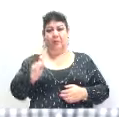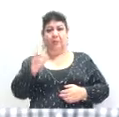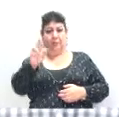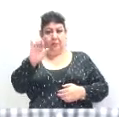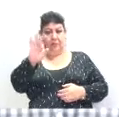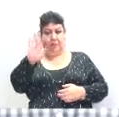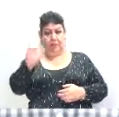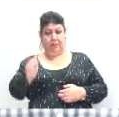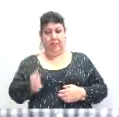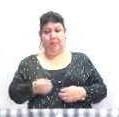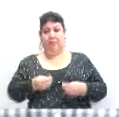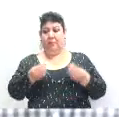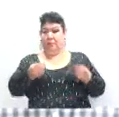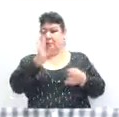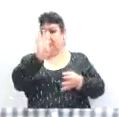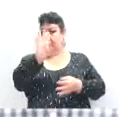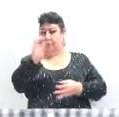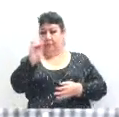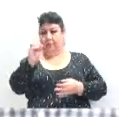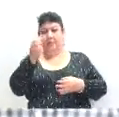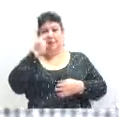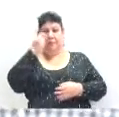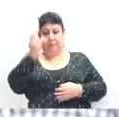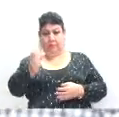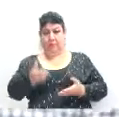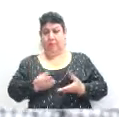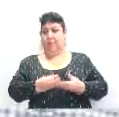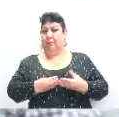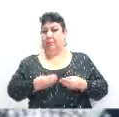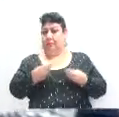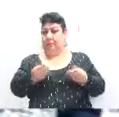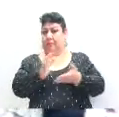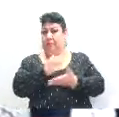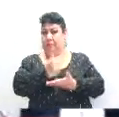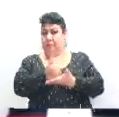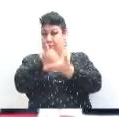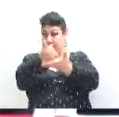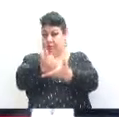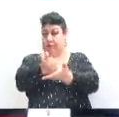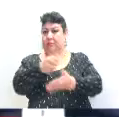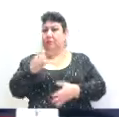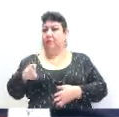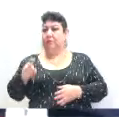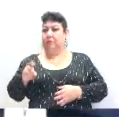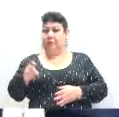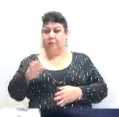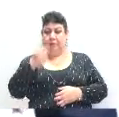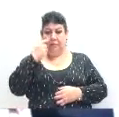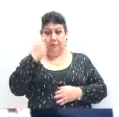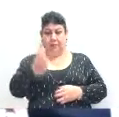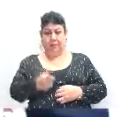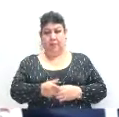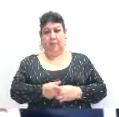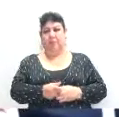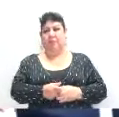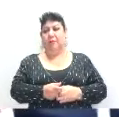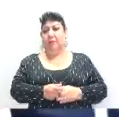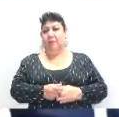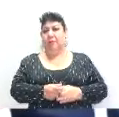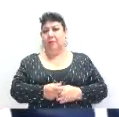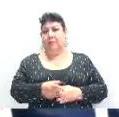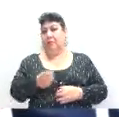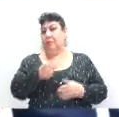estas 3.840 personas que están necesitando de su ayuda. Ustedes son para nosotros